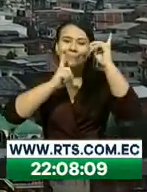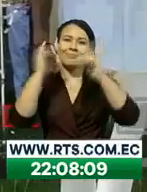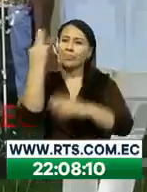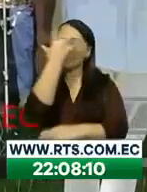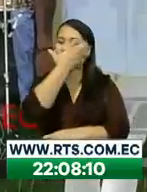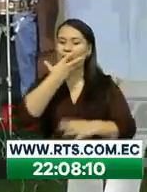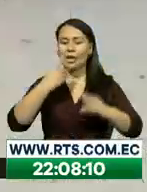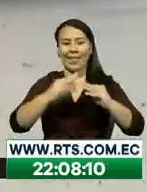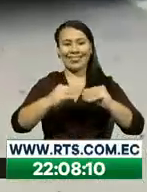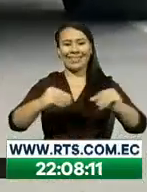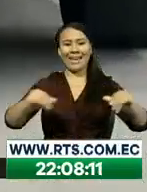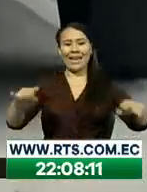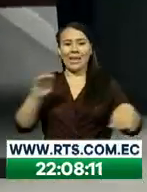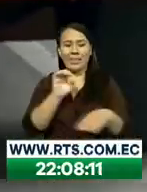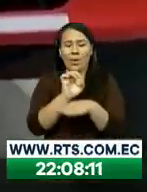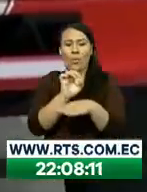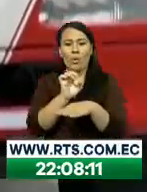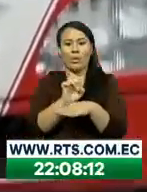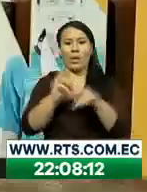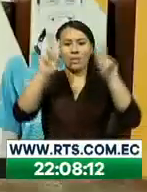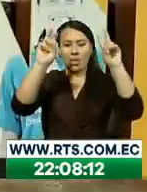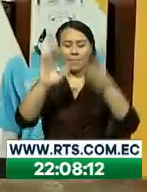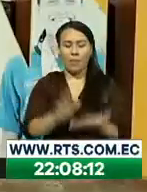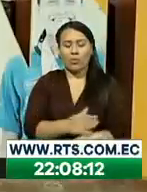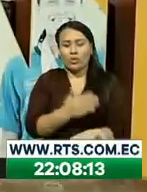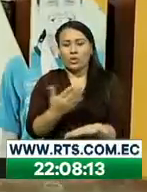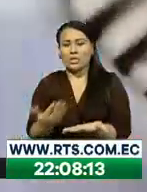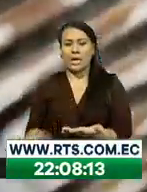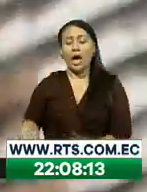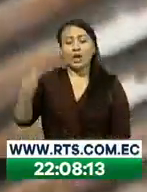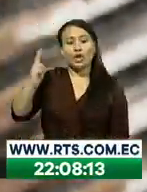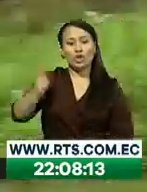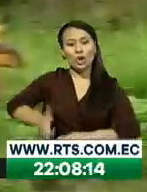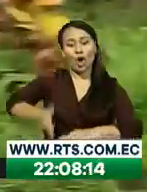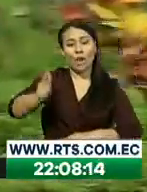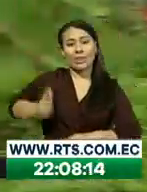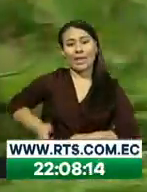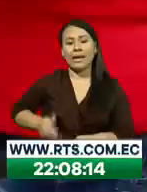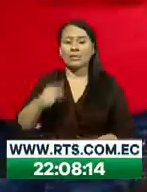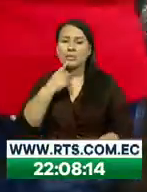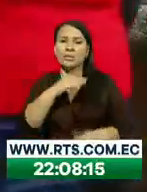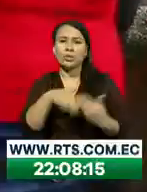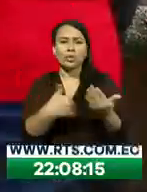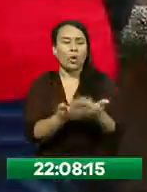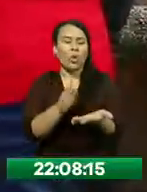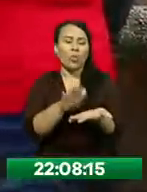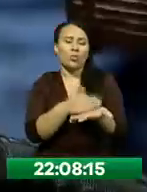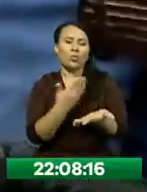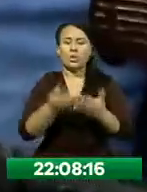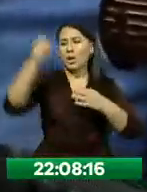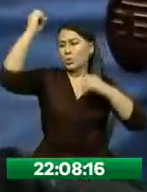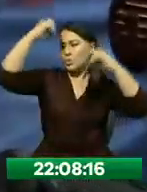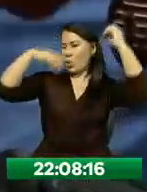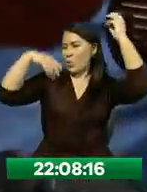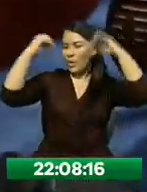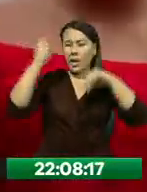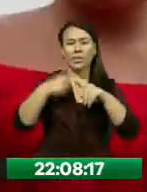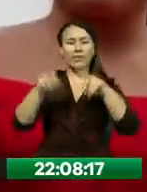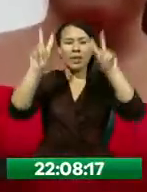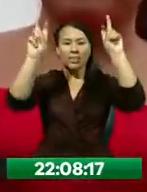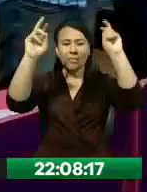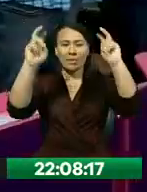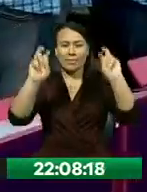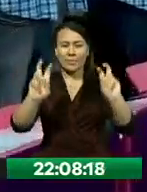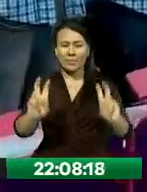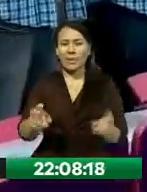del territorio ecuatoriano. La cumbia chonera, con paso fino, la novia, solo tú, el aguacerito, son algunos de los temas que han